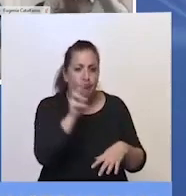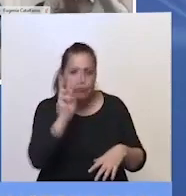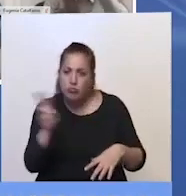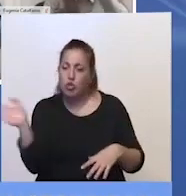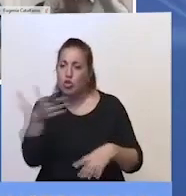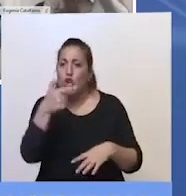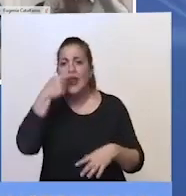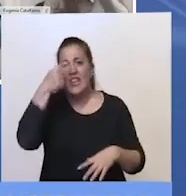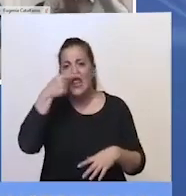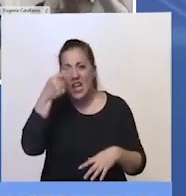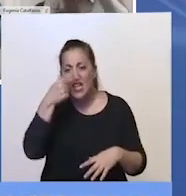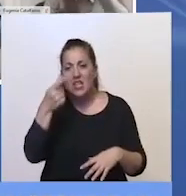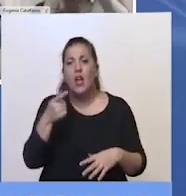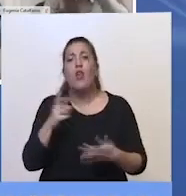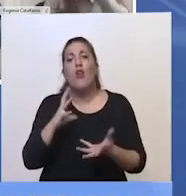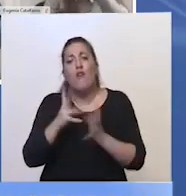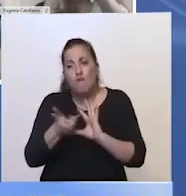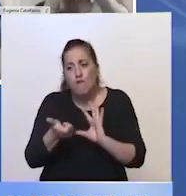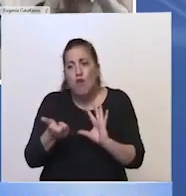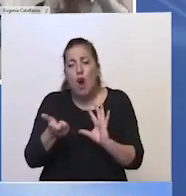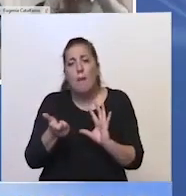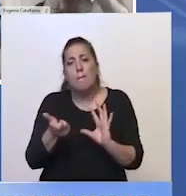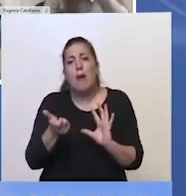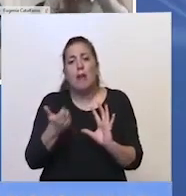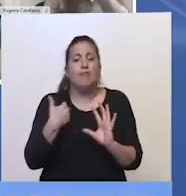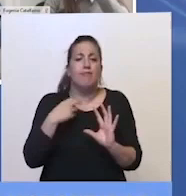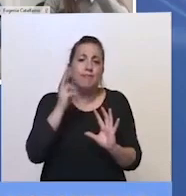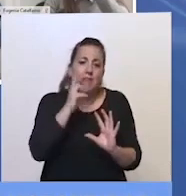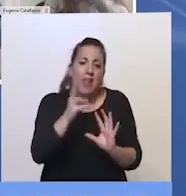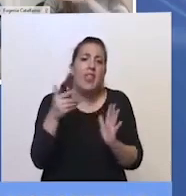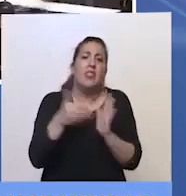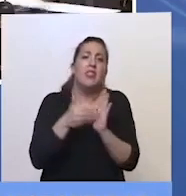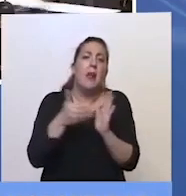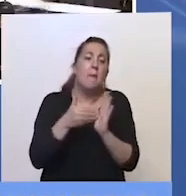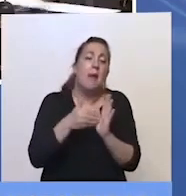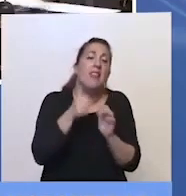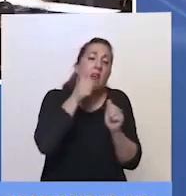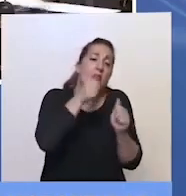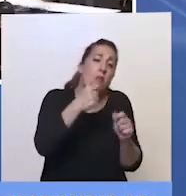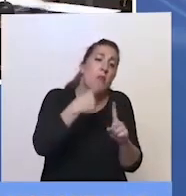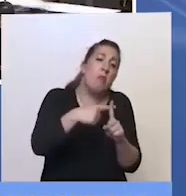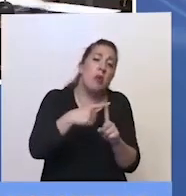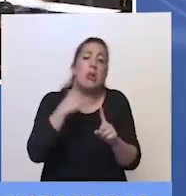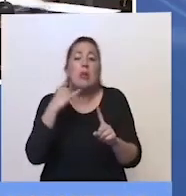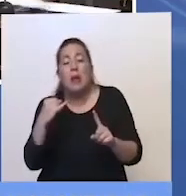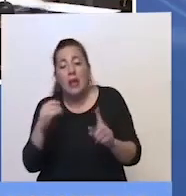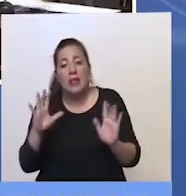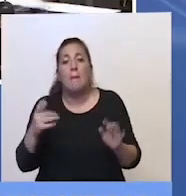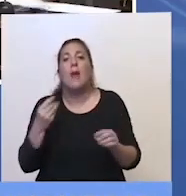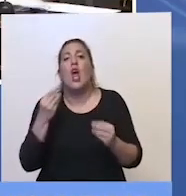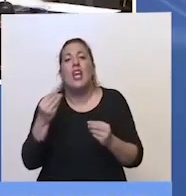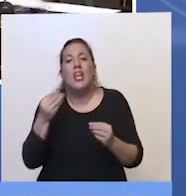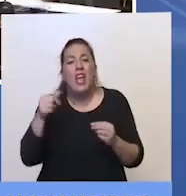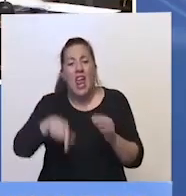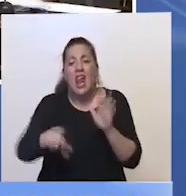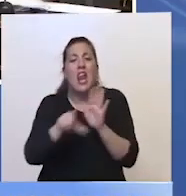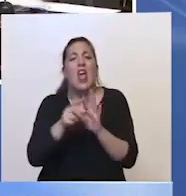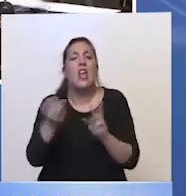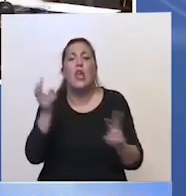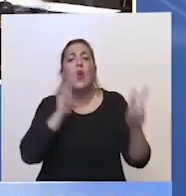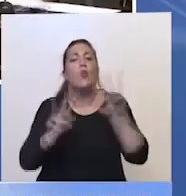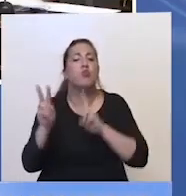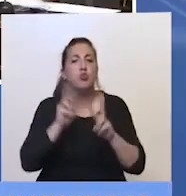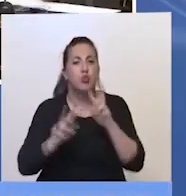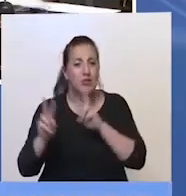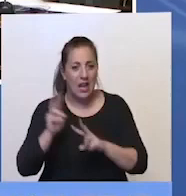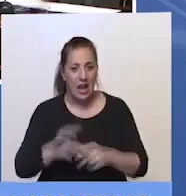que es una forma de mirar el vaso, puede estar medio lleno, medio vacío, depende del cristal con que lo mide. Pero ¿qué es lo que busca esta ley? En